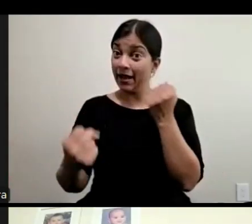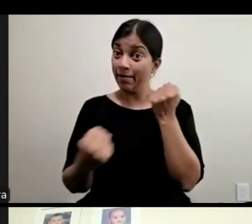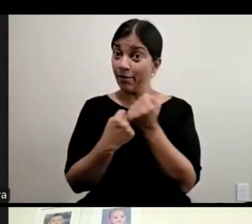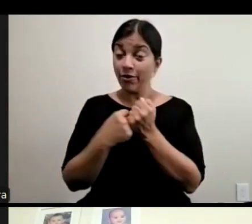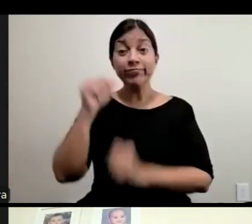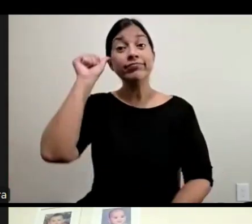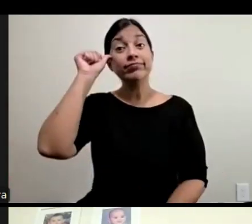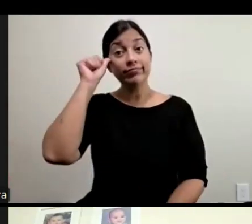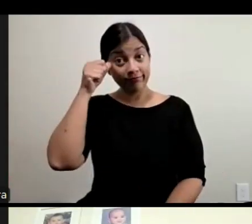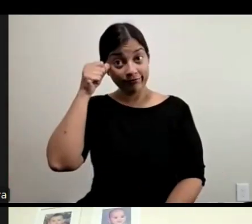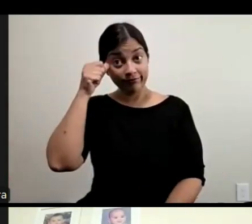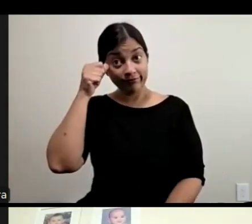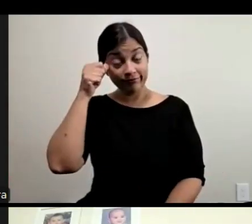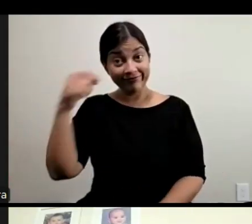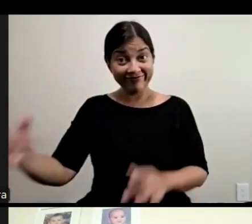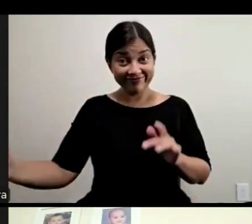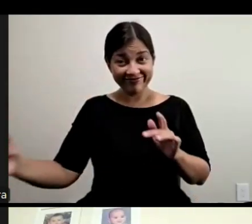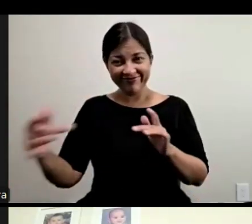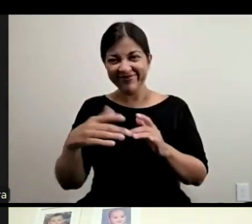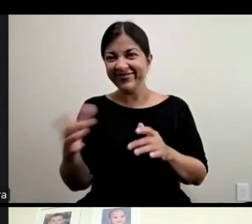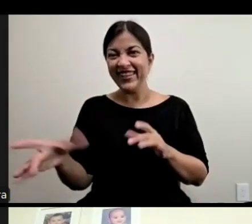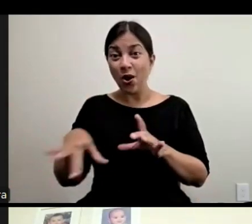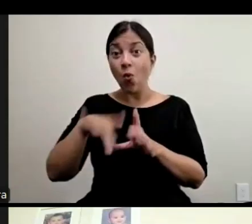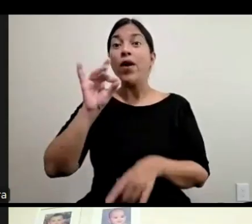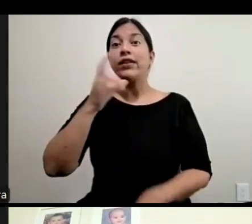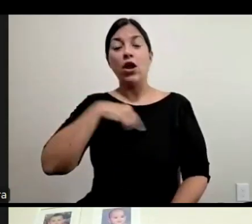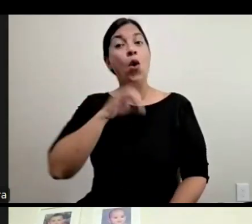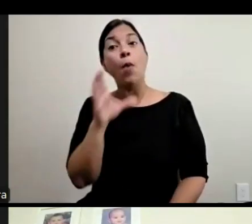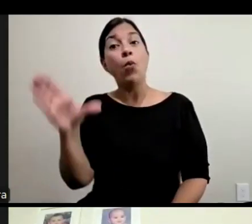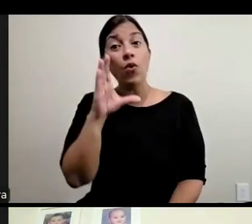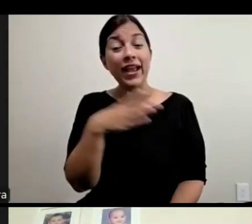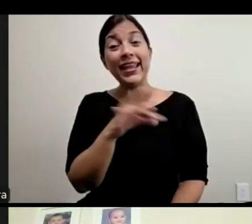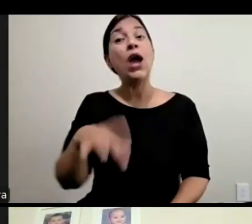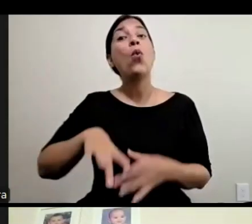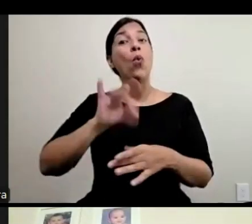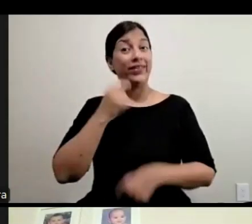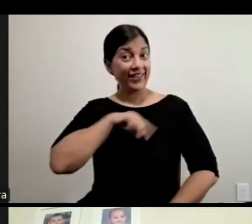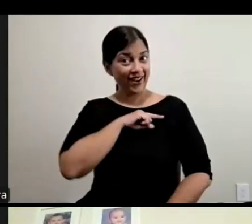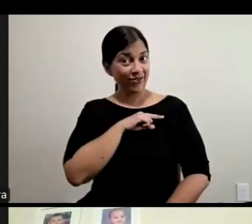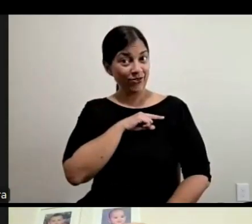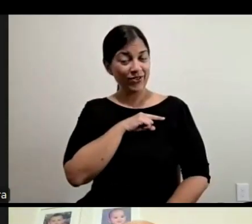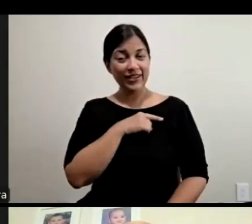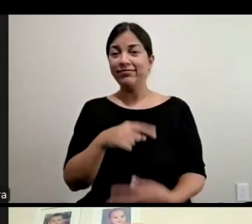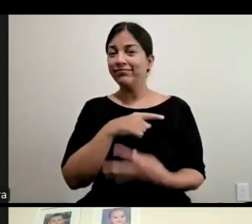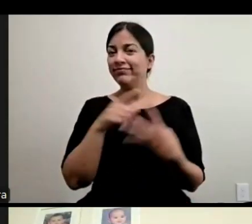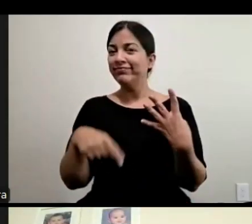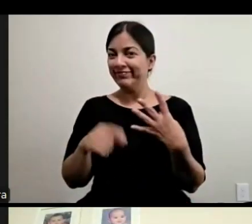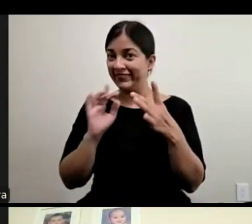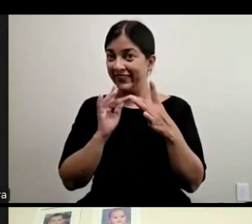que encuéntrenos, búsquenos y encuéntrenos, porque nos van a encontrar en todas nuestras plataformas y redes sociales. Primero vamos a empezar